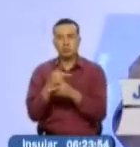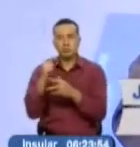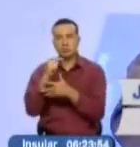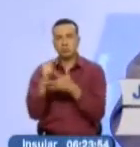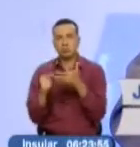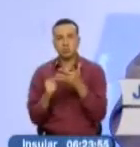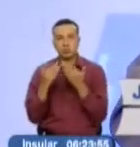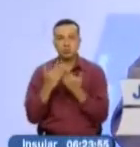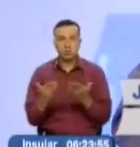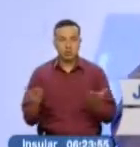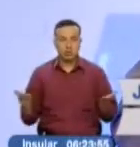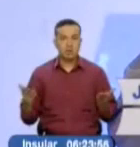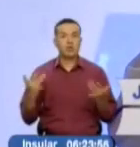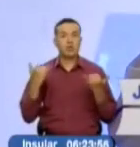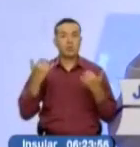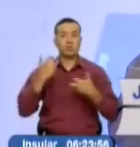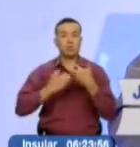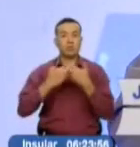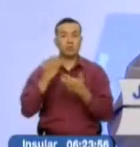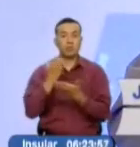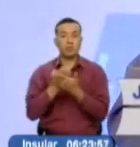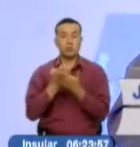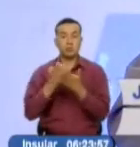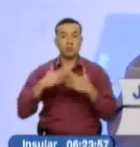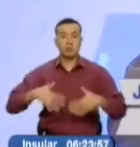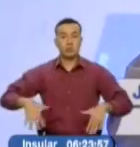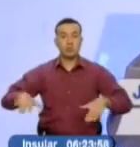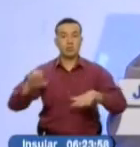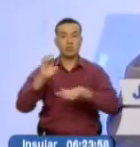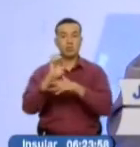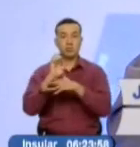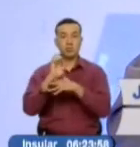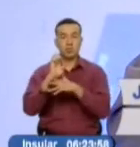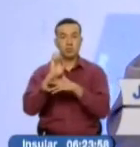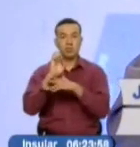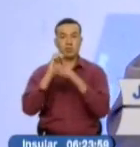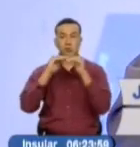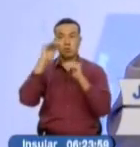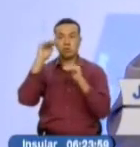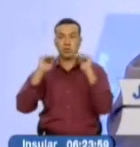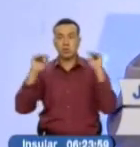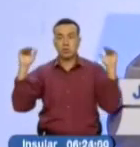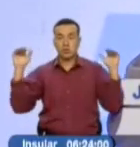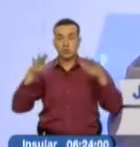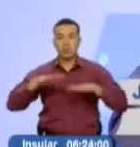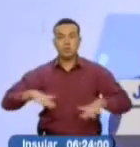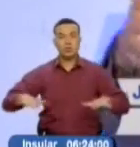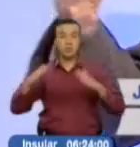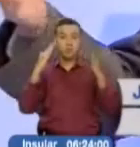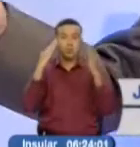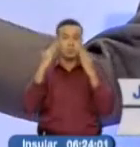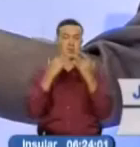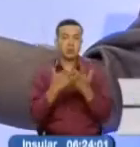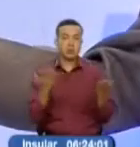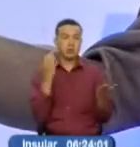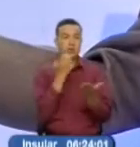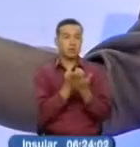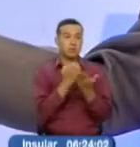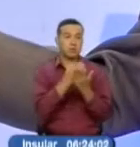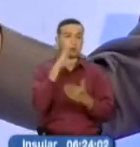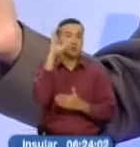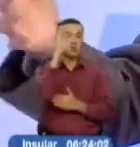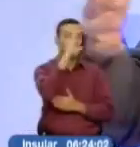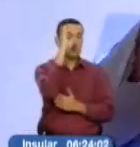etcétera el gran problema de la economía ecuatoriana es su dimensión demográfica no comparemos a la economía